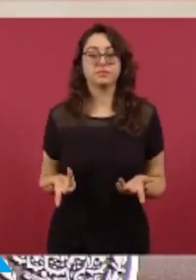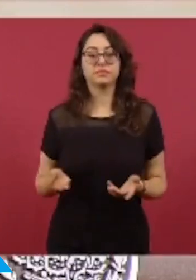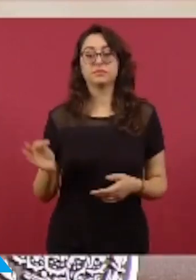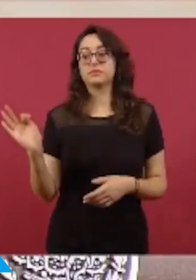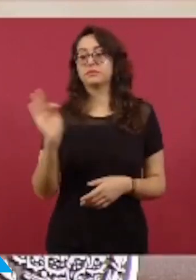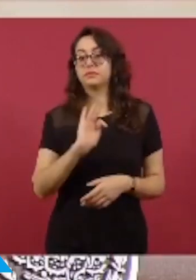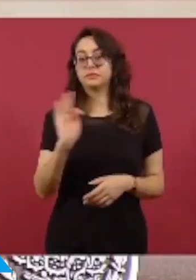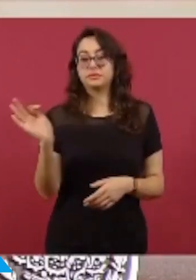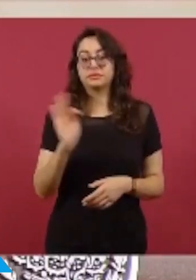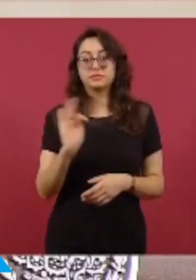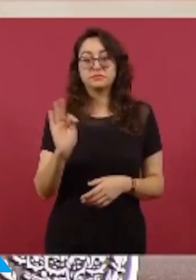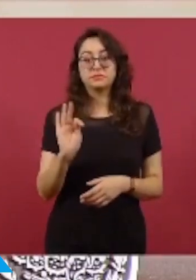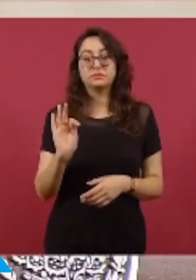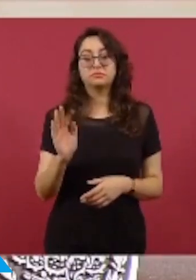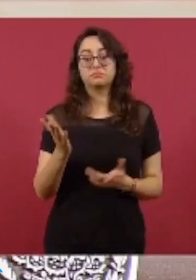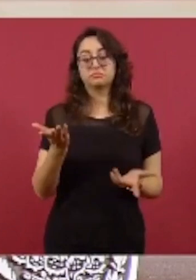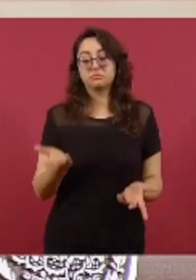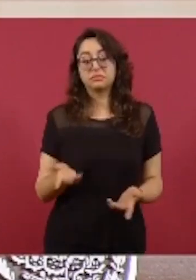durante mi